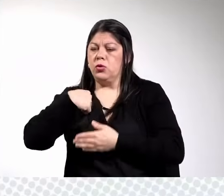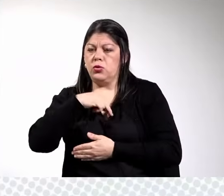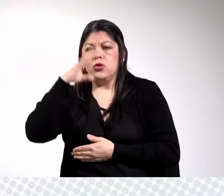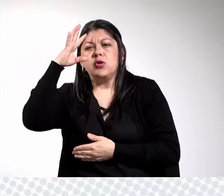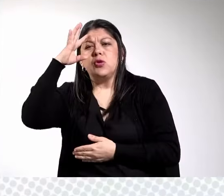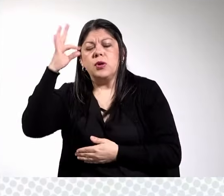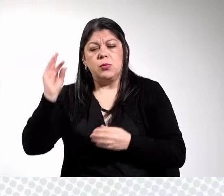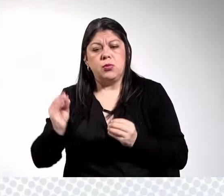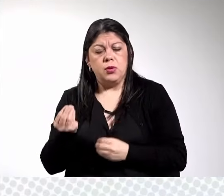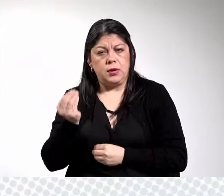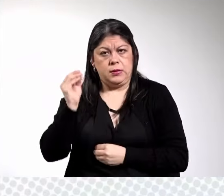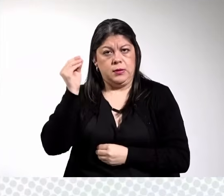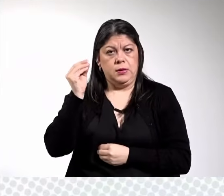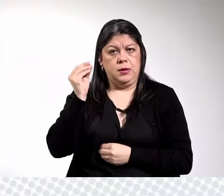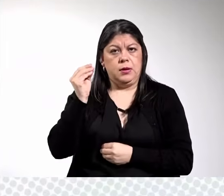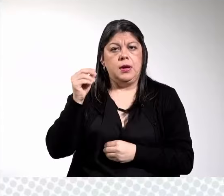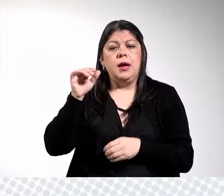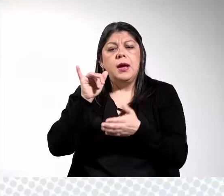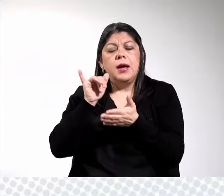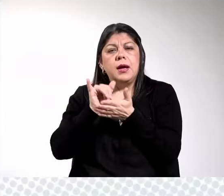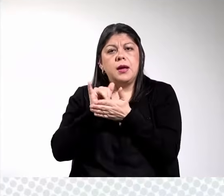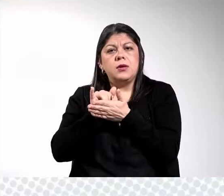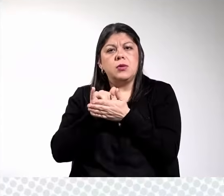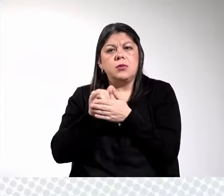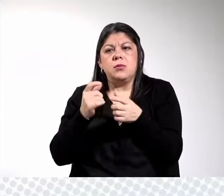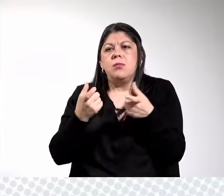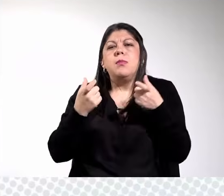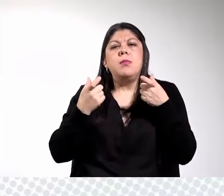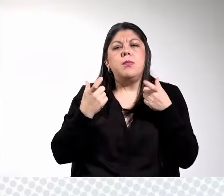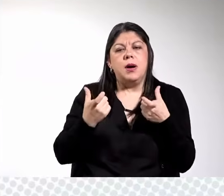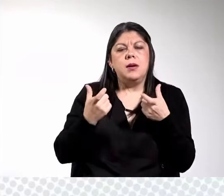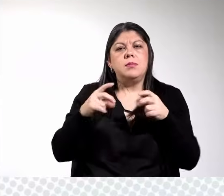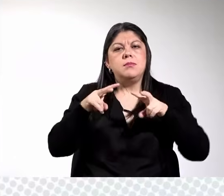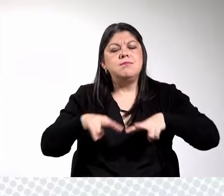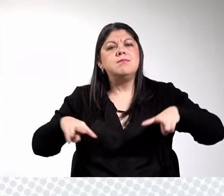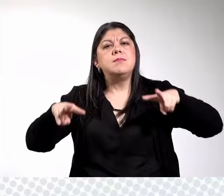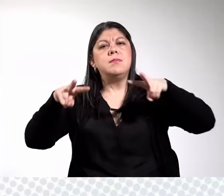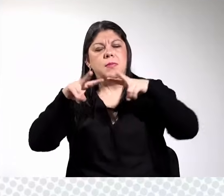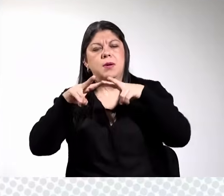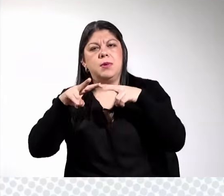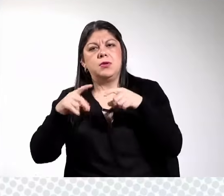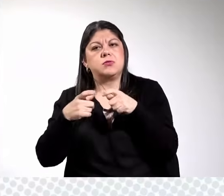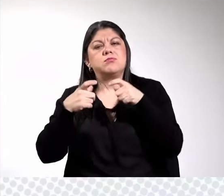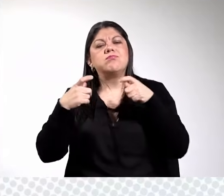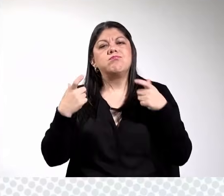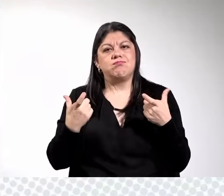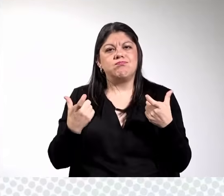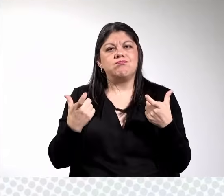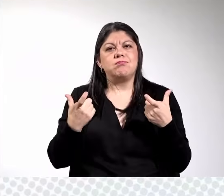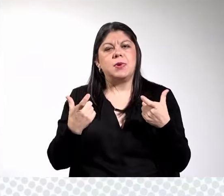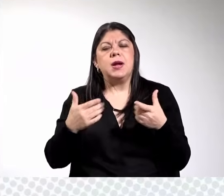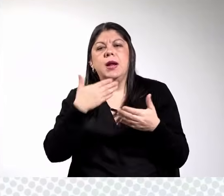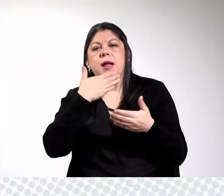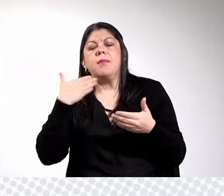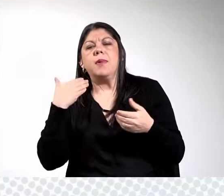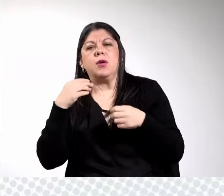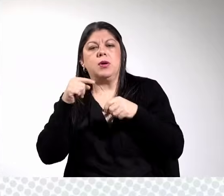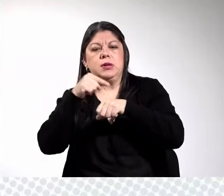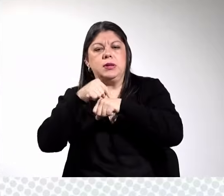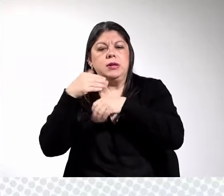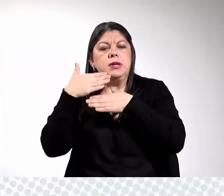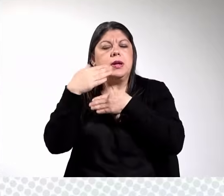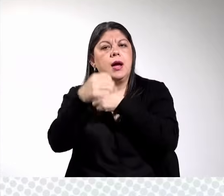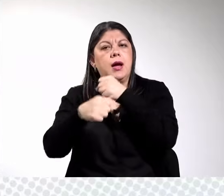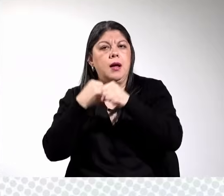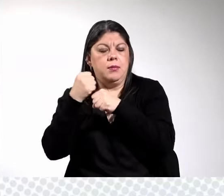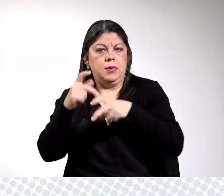que la juventud es uno de los tesoros más grandes. Vivir la juventud es una de las mejores etapas. Entonces, a